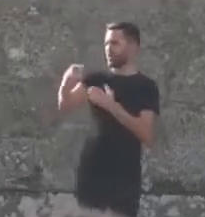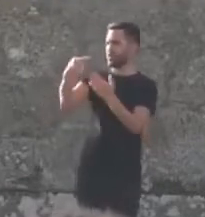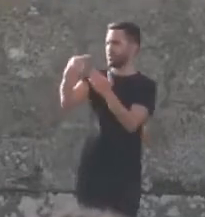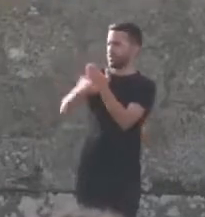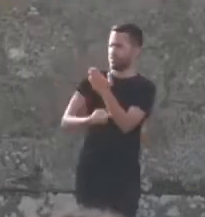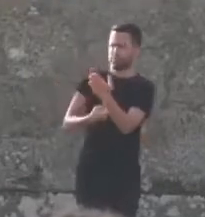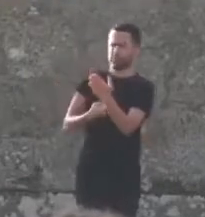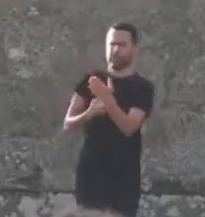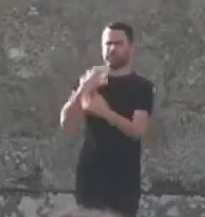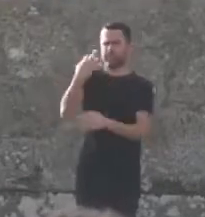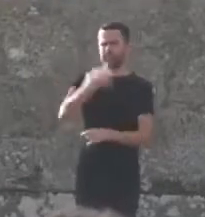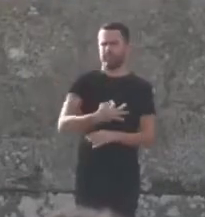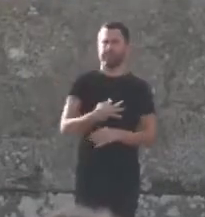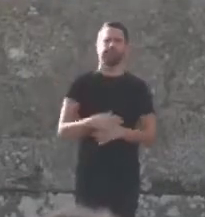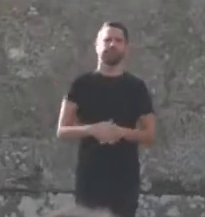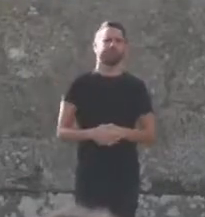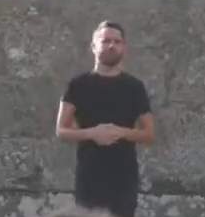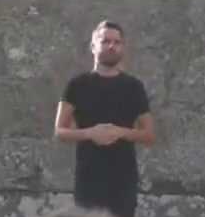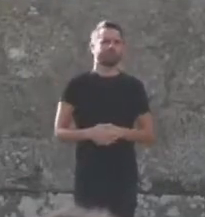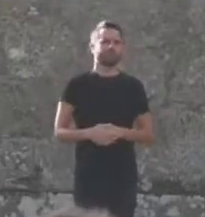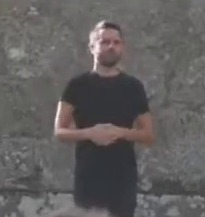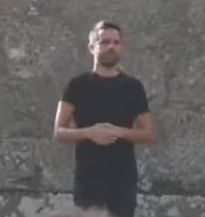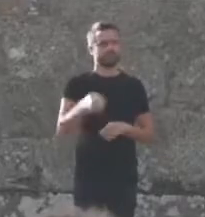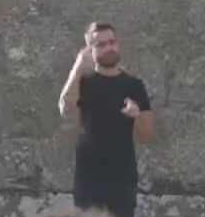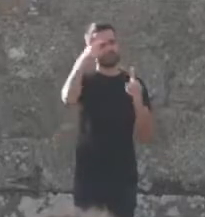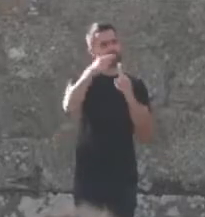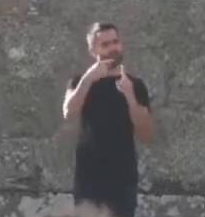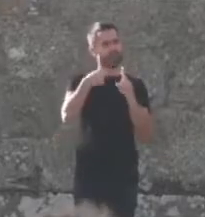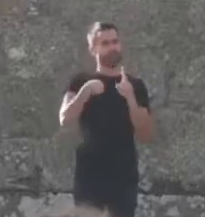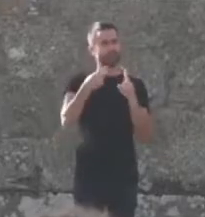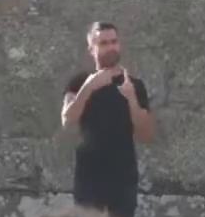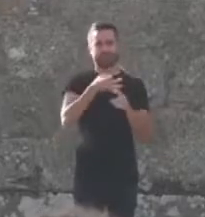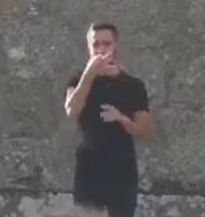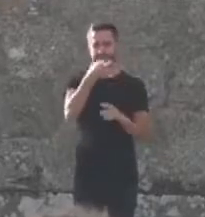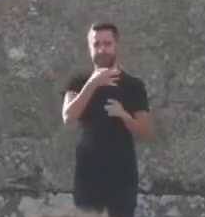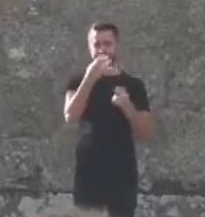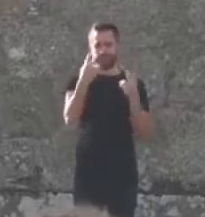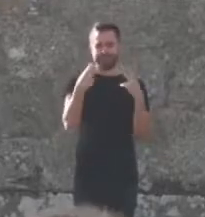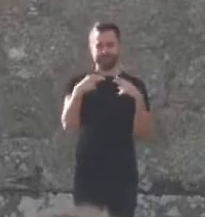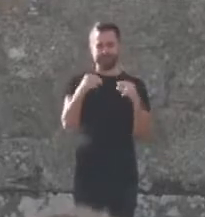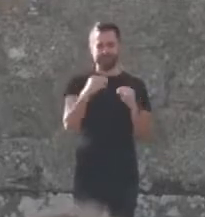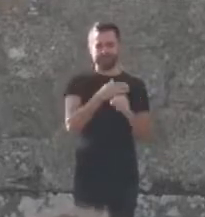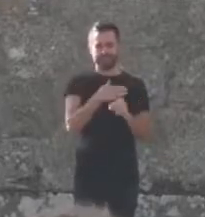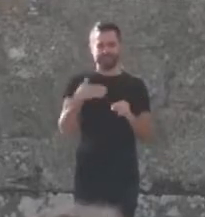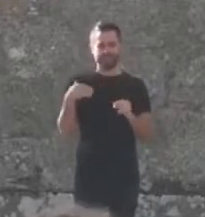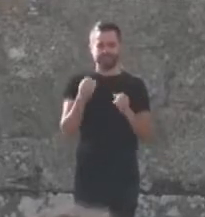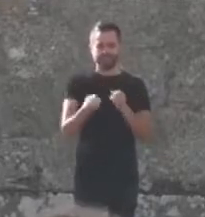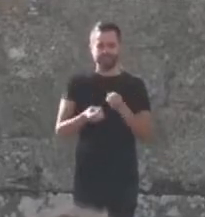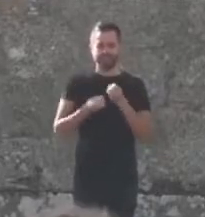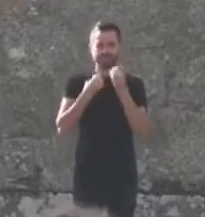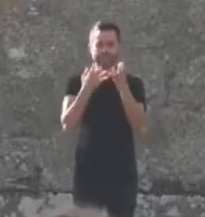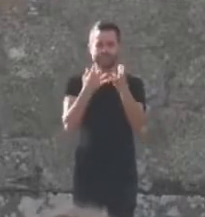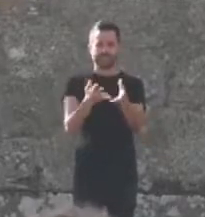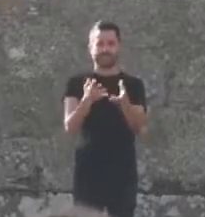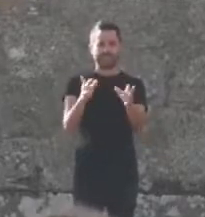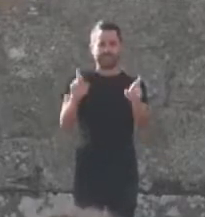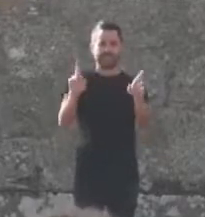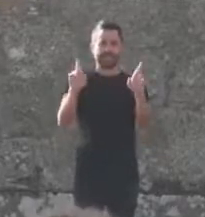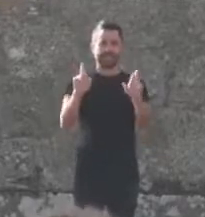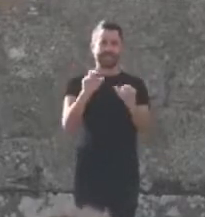políticas. Ben, para rematar, eu quixera lanzar unha mensaxe de esperanza,